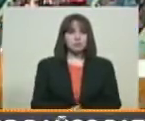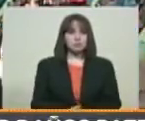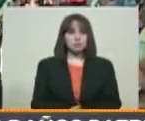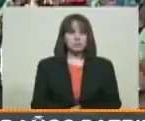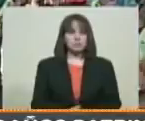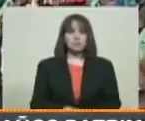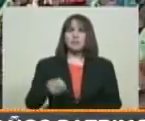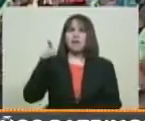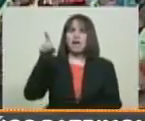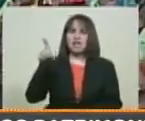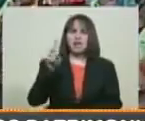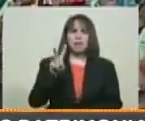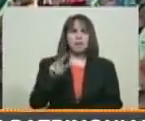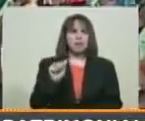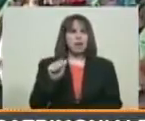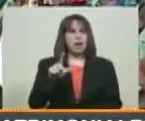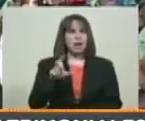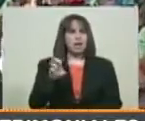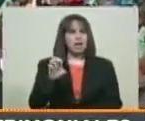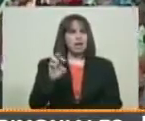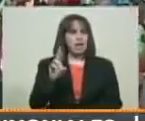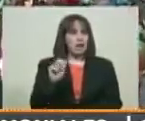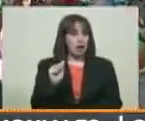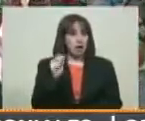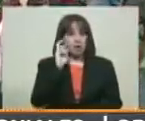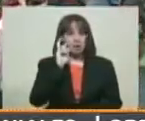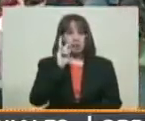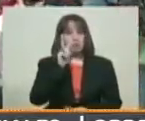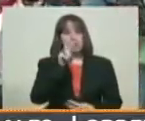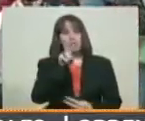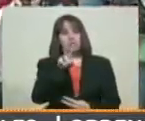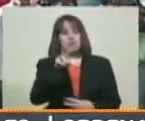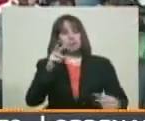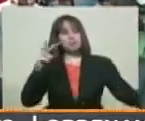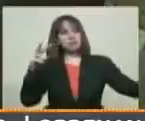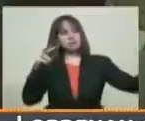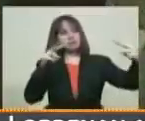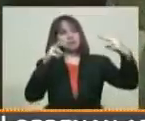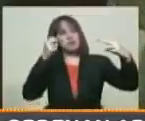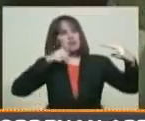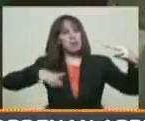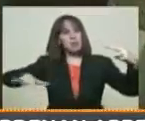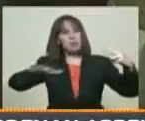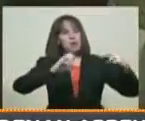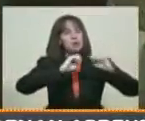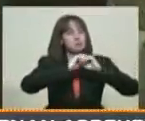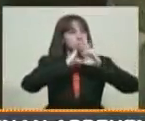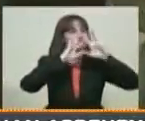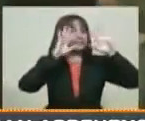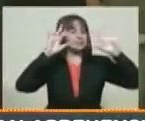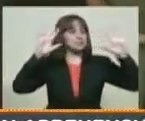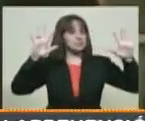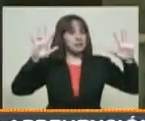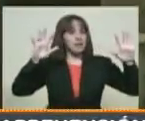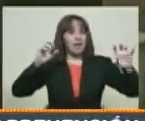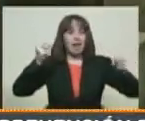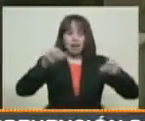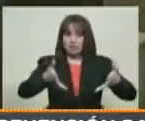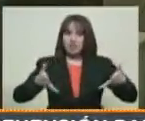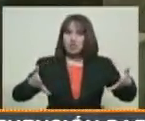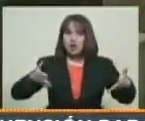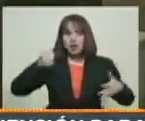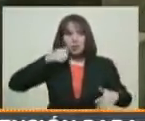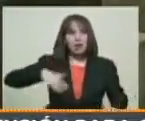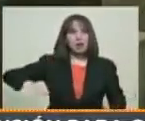allá en Valera, vi en los ojos del pueblo el brillo de la victoria para el próximo